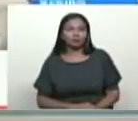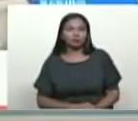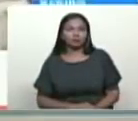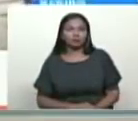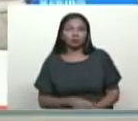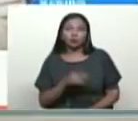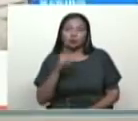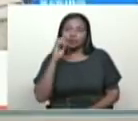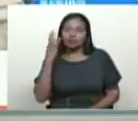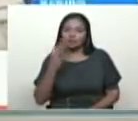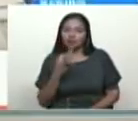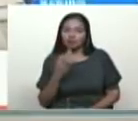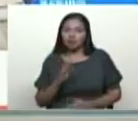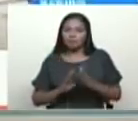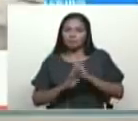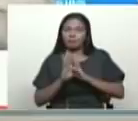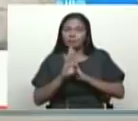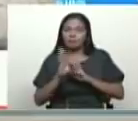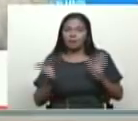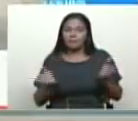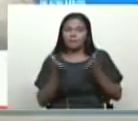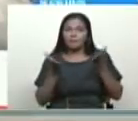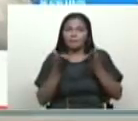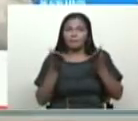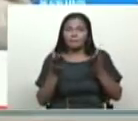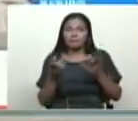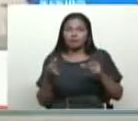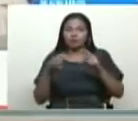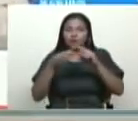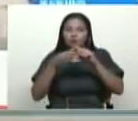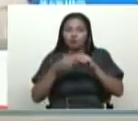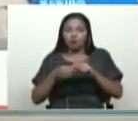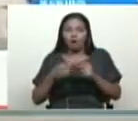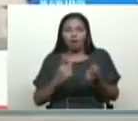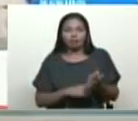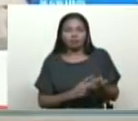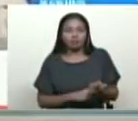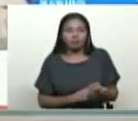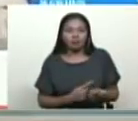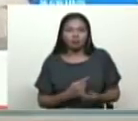con esa verdad ir levantando nuevos lazos de hermandad,